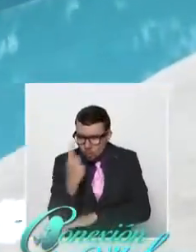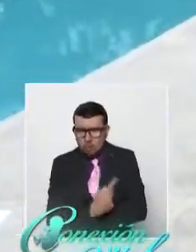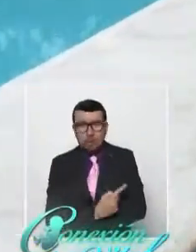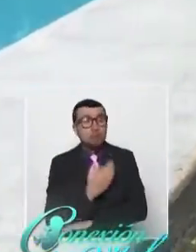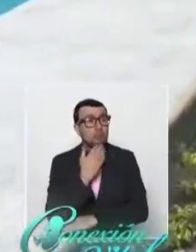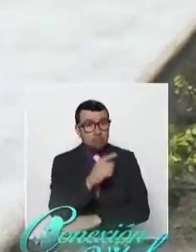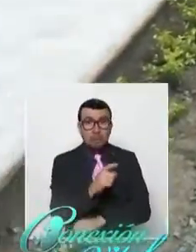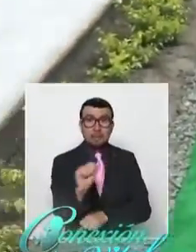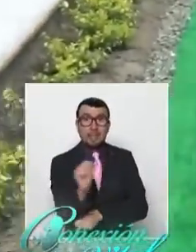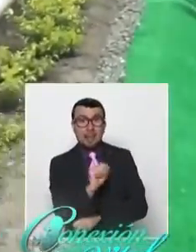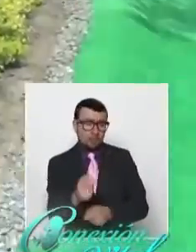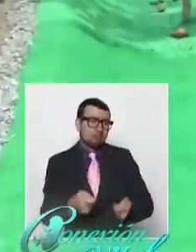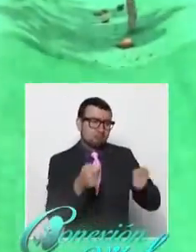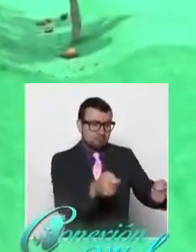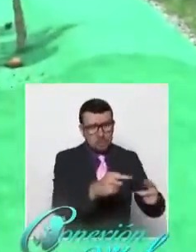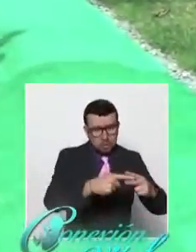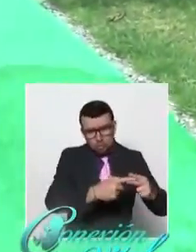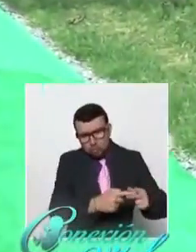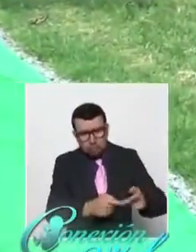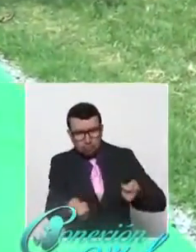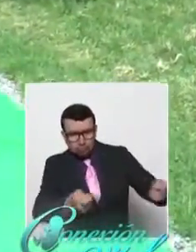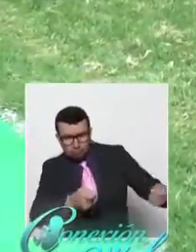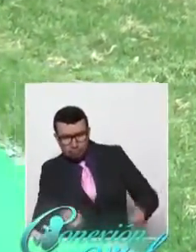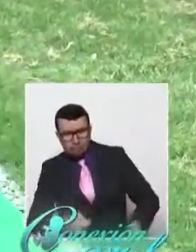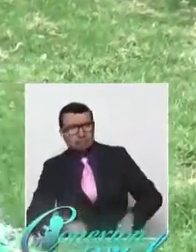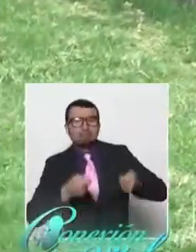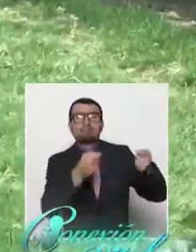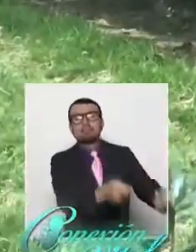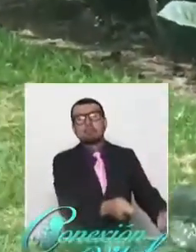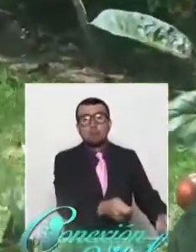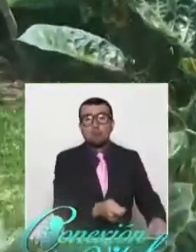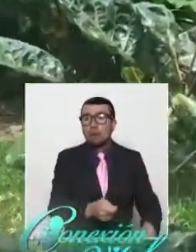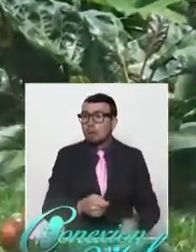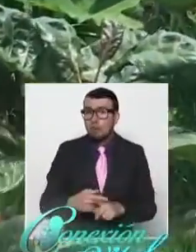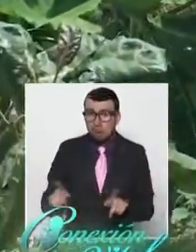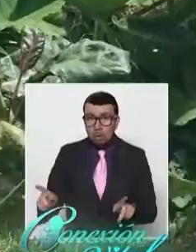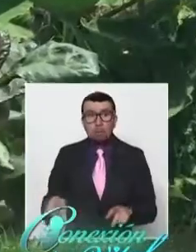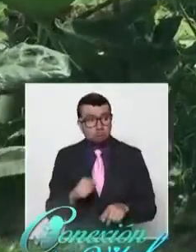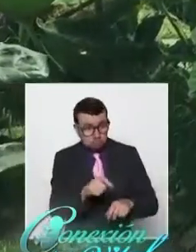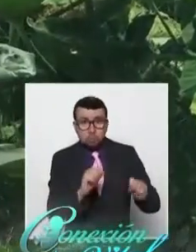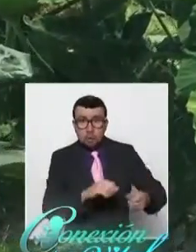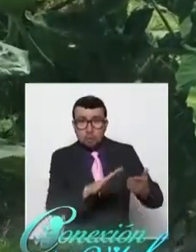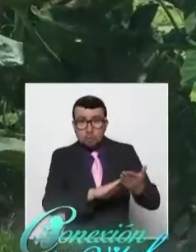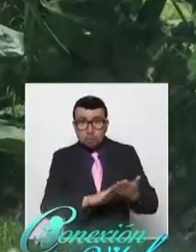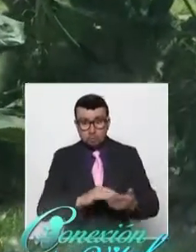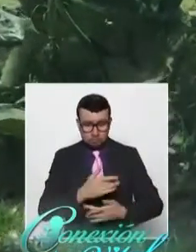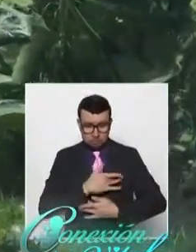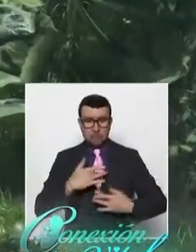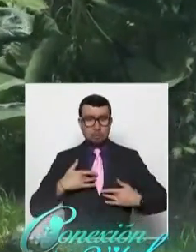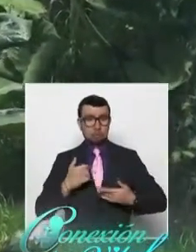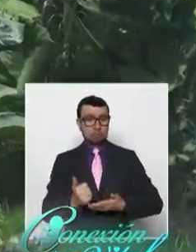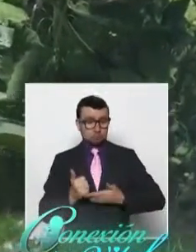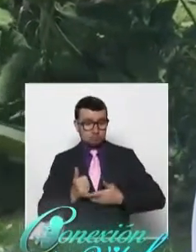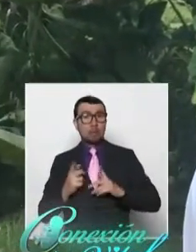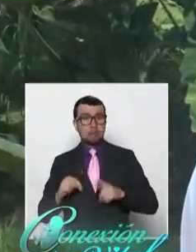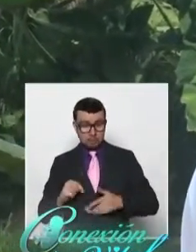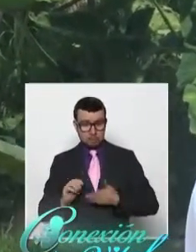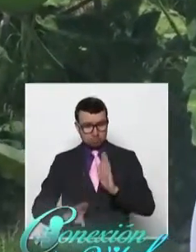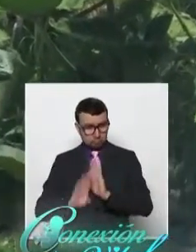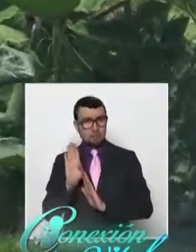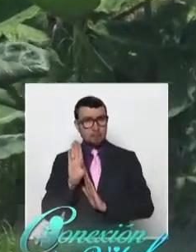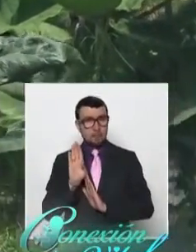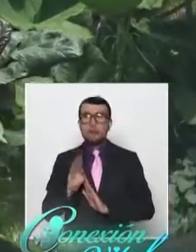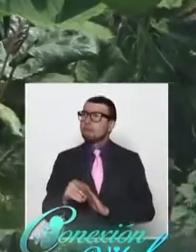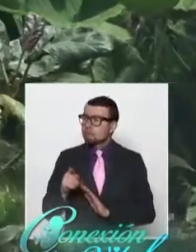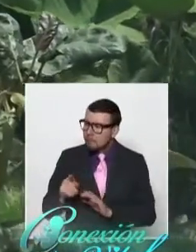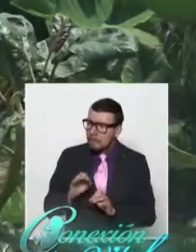carro o se lo podemos hacer a las cosas materiales, ¿por qué no a nuestra salud? Es importante que de aquí nosotros